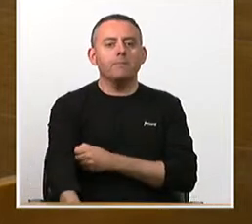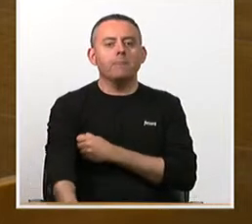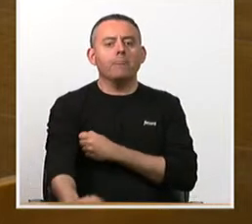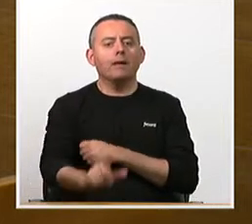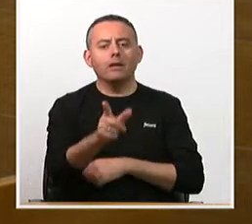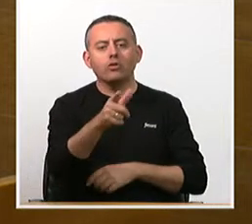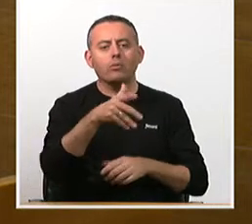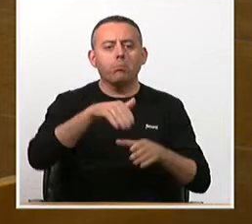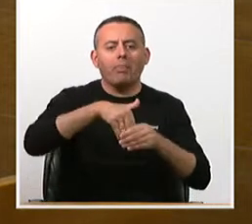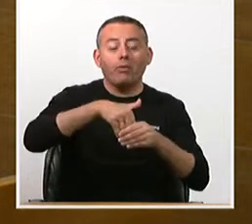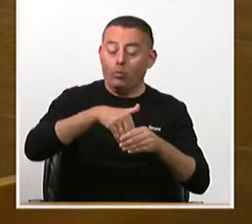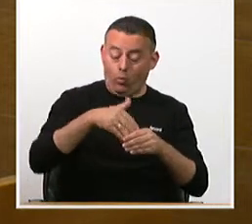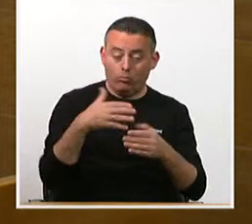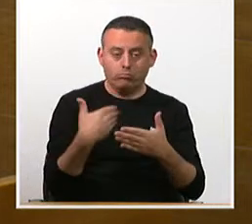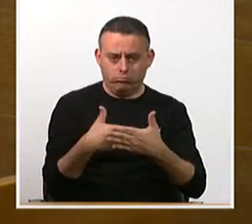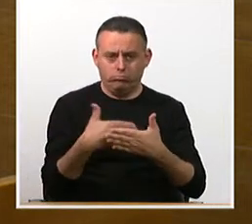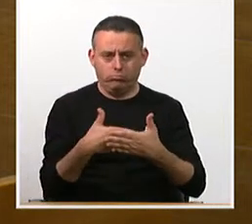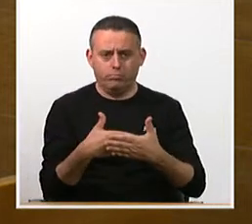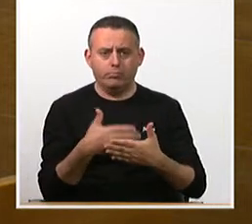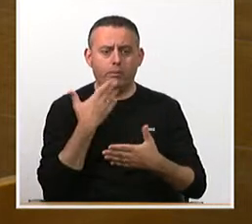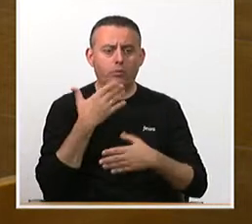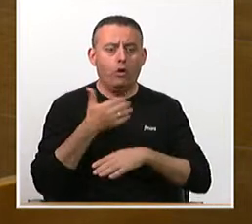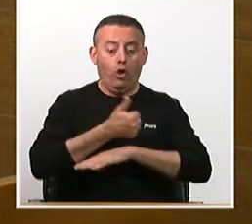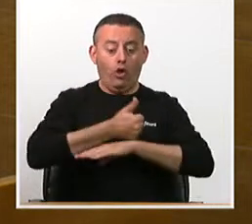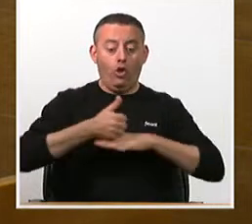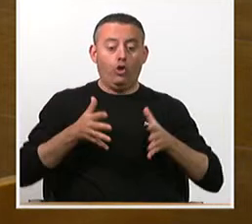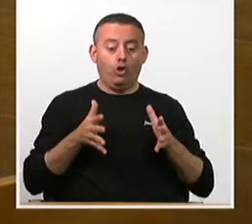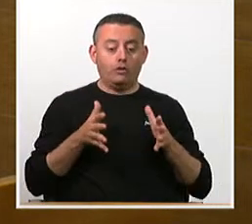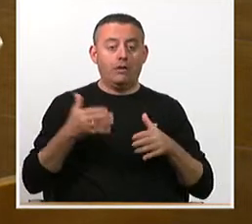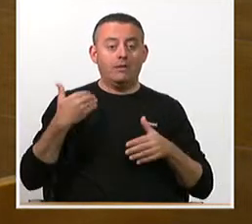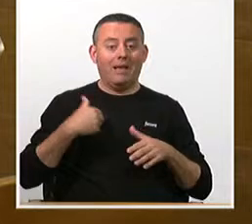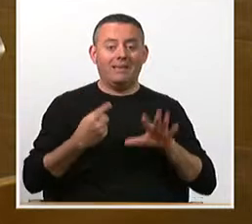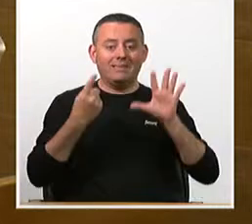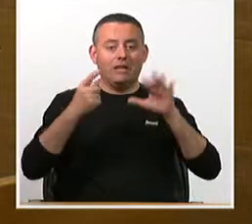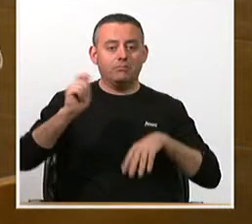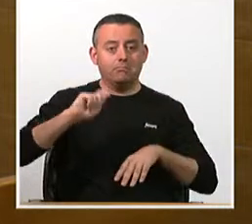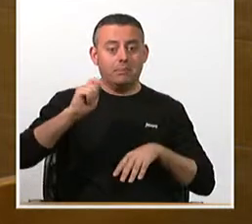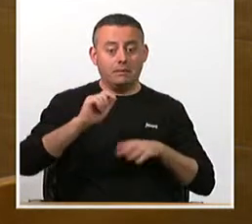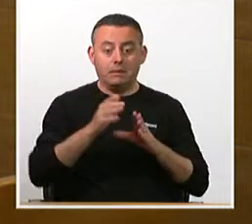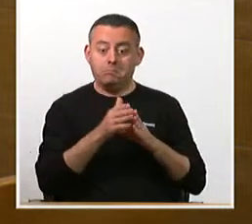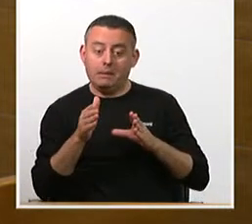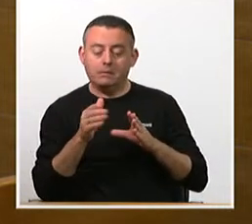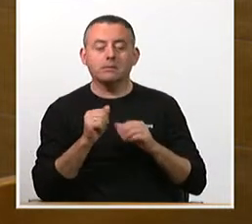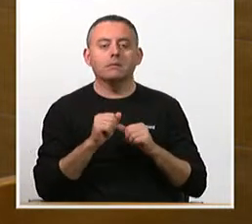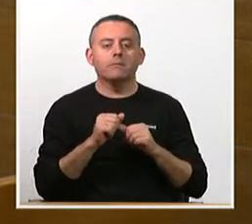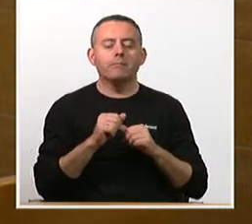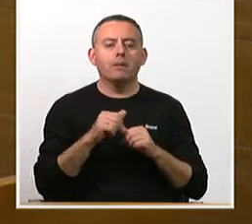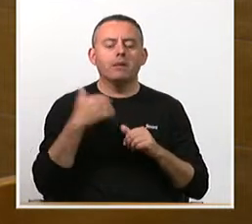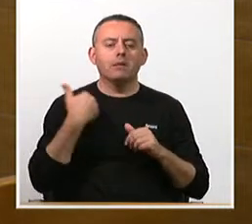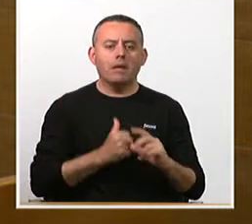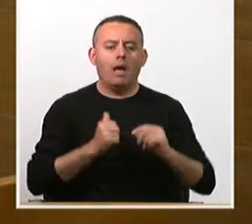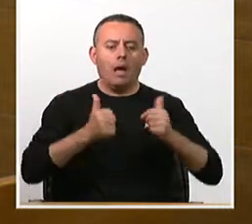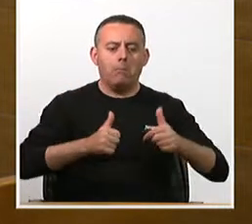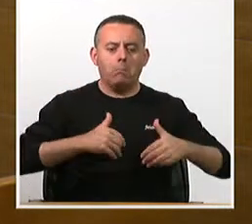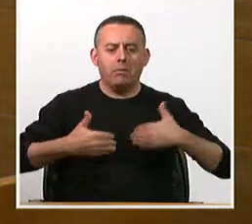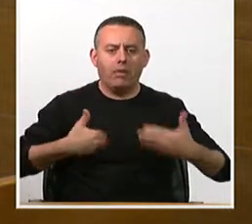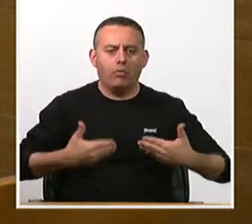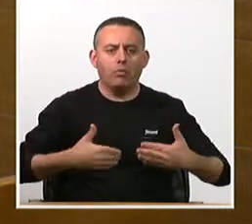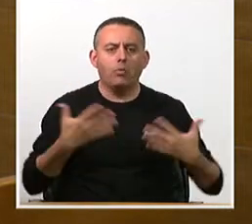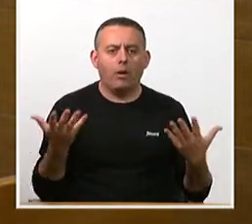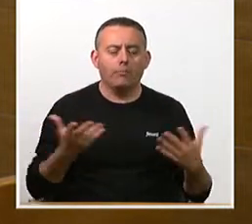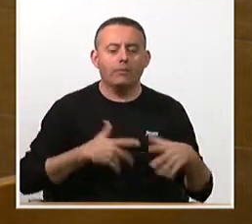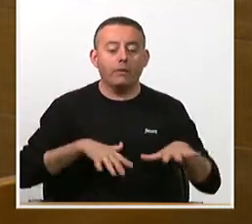acciones de este consell que en poco más de se meses hemos puesto en marcha entre otras cuestiones en materia de movilidad